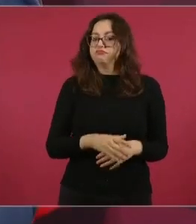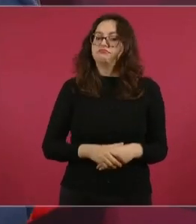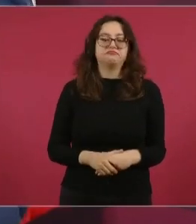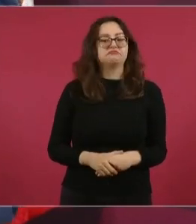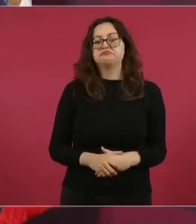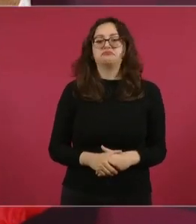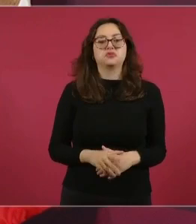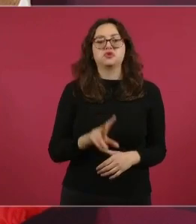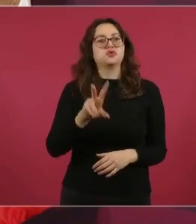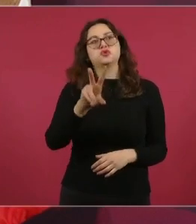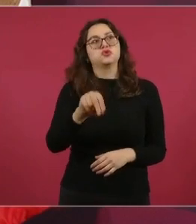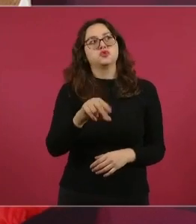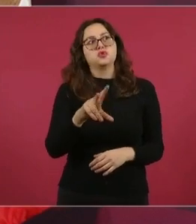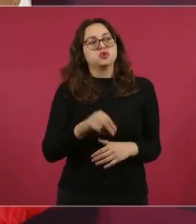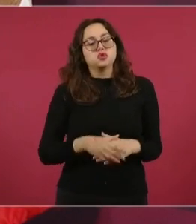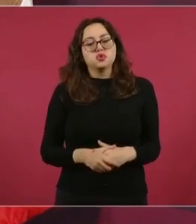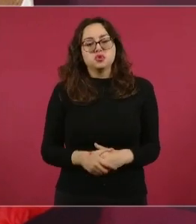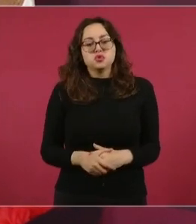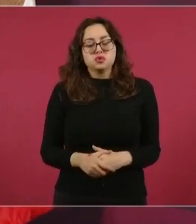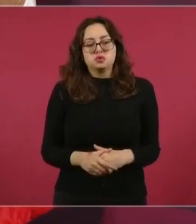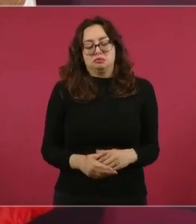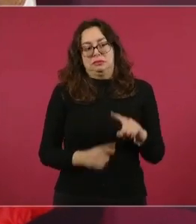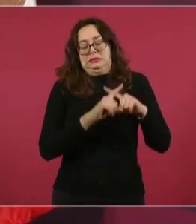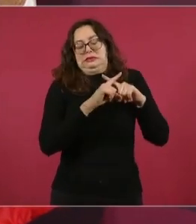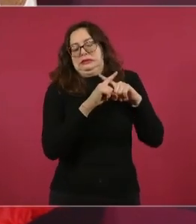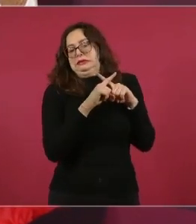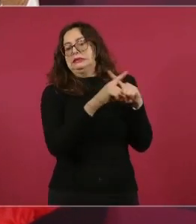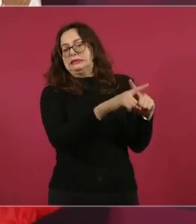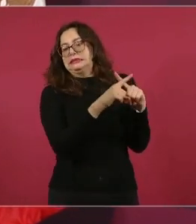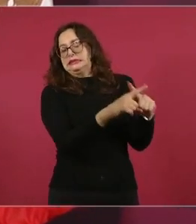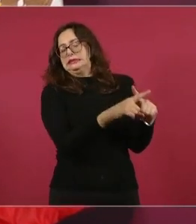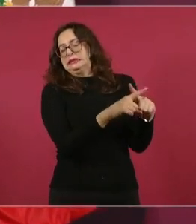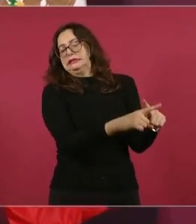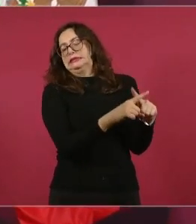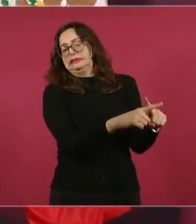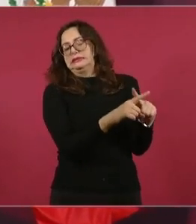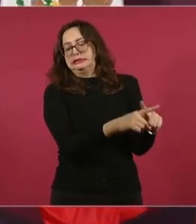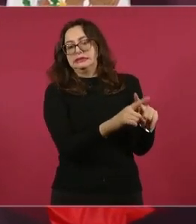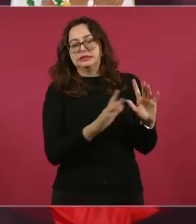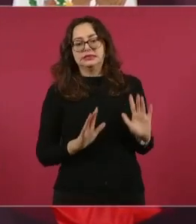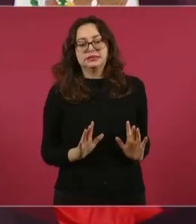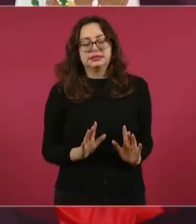Pues respondería yo, cruz, cruz, cruz.